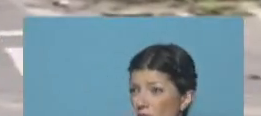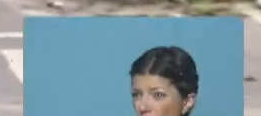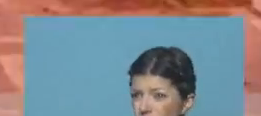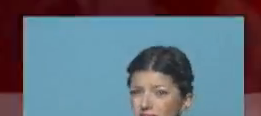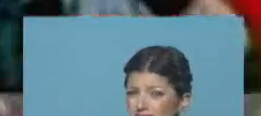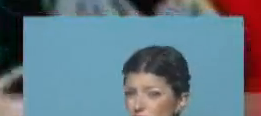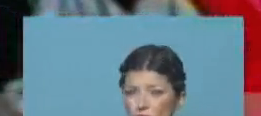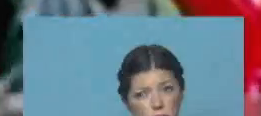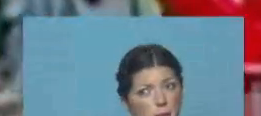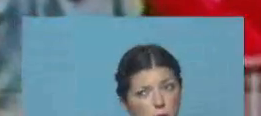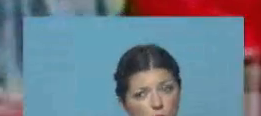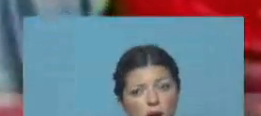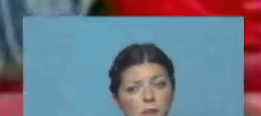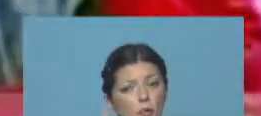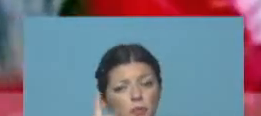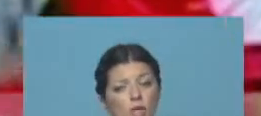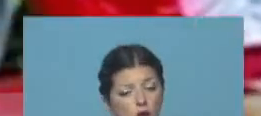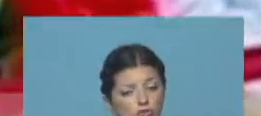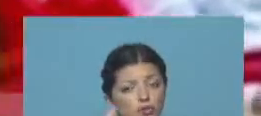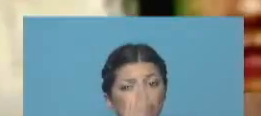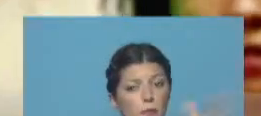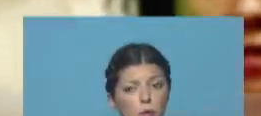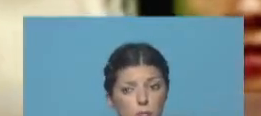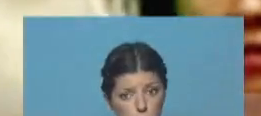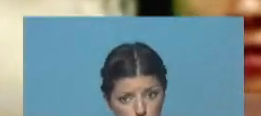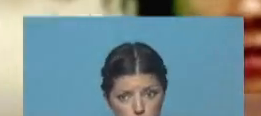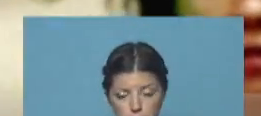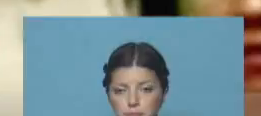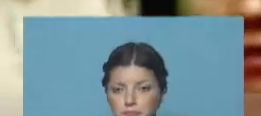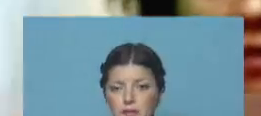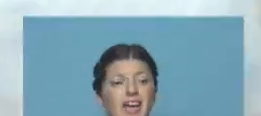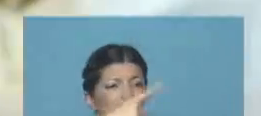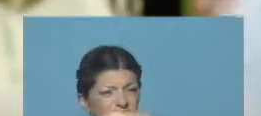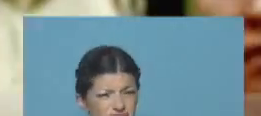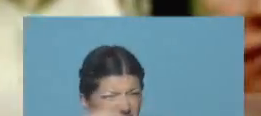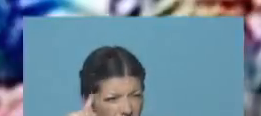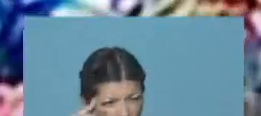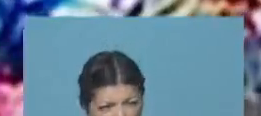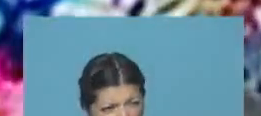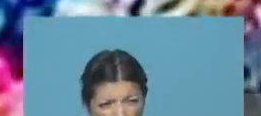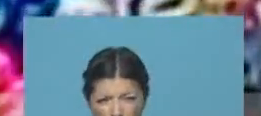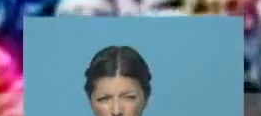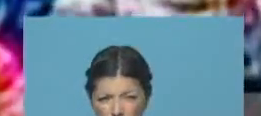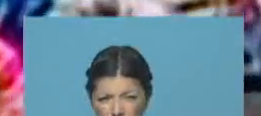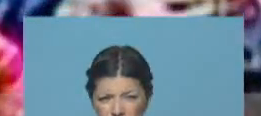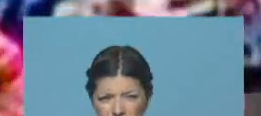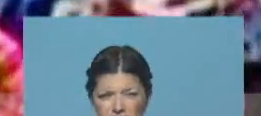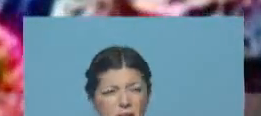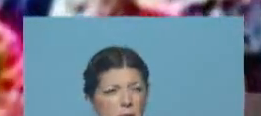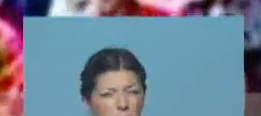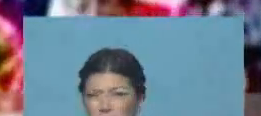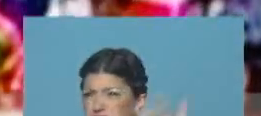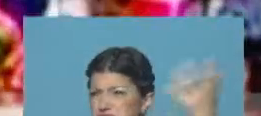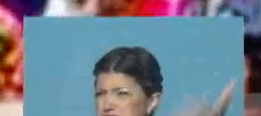provocación. La derecha está en aquel nivel de locura que sale a quemar el país y por